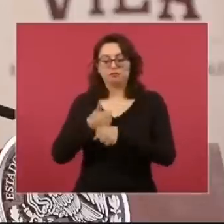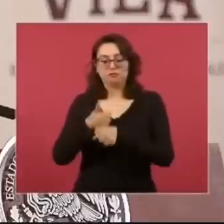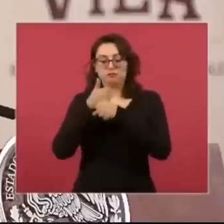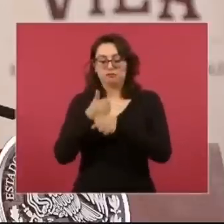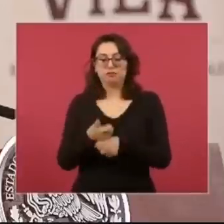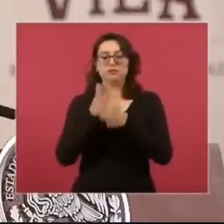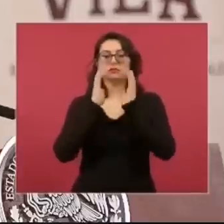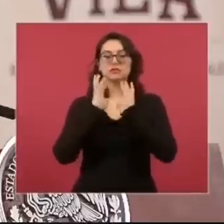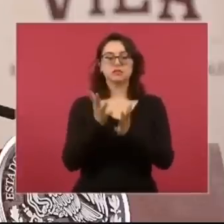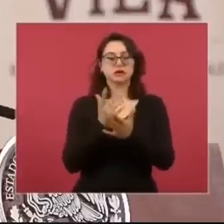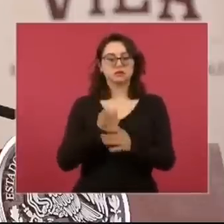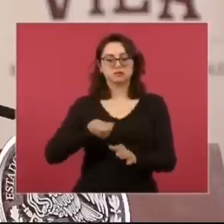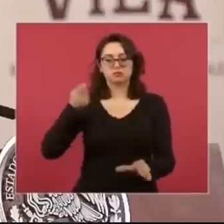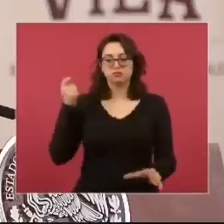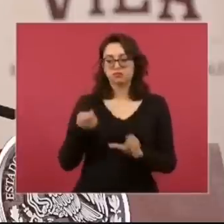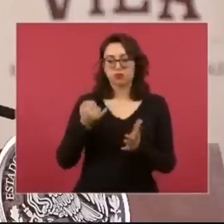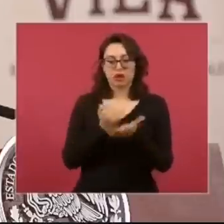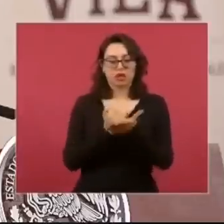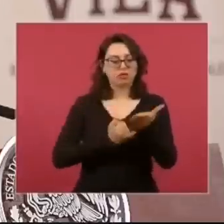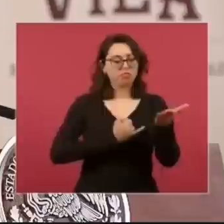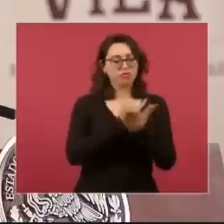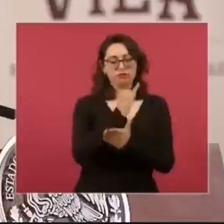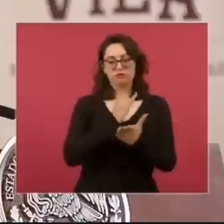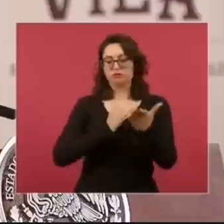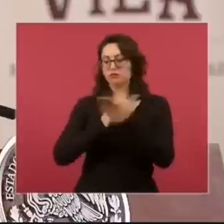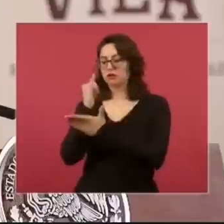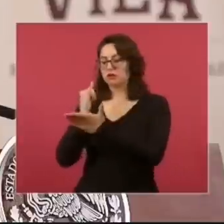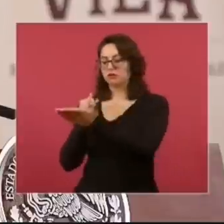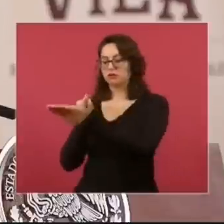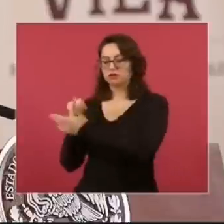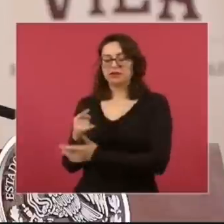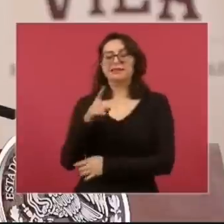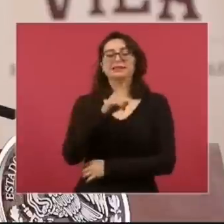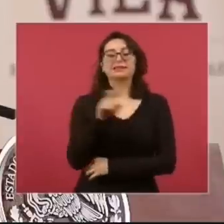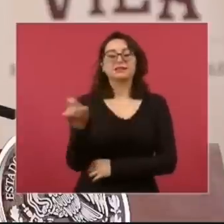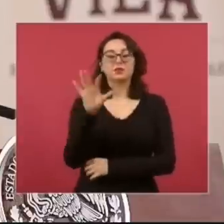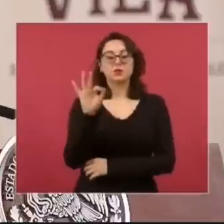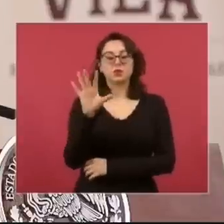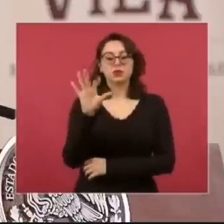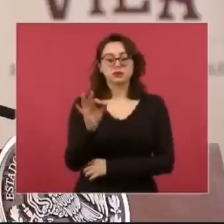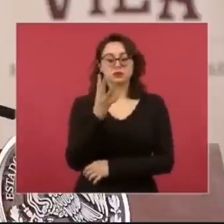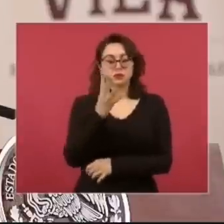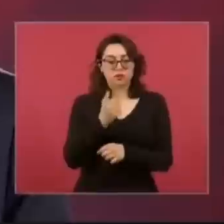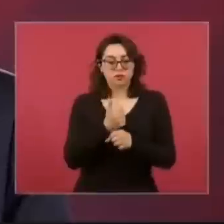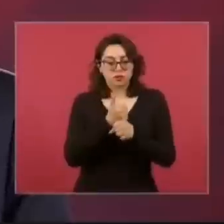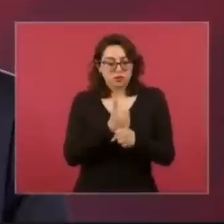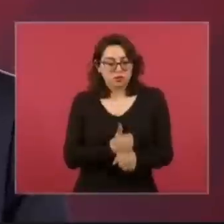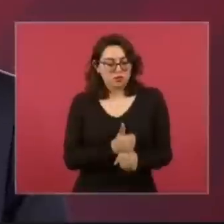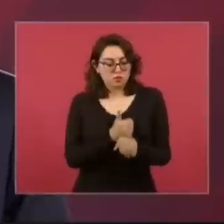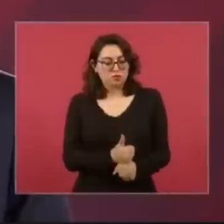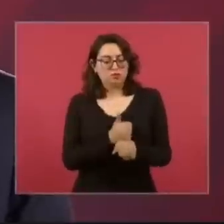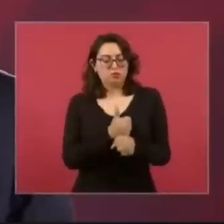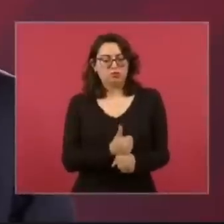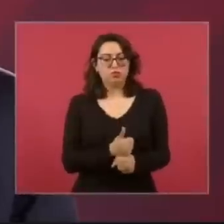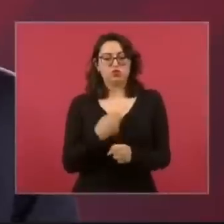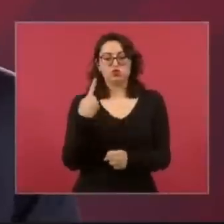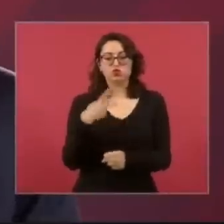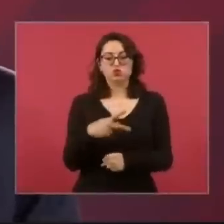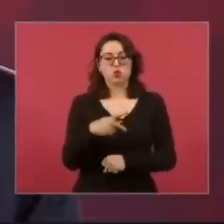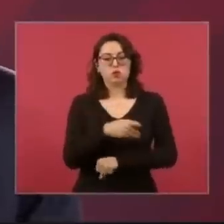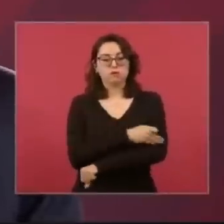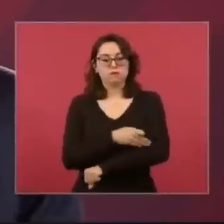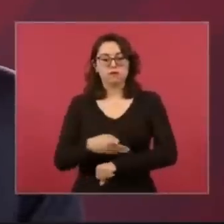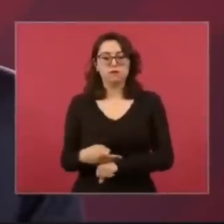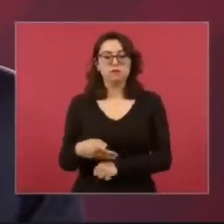resoluciones a favor de los núcleos primarios y extendidos de 144 víctimas directas al tiempo que se